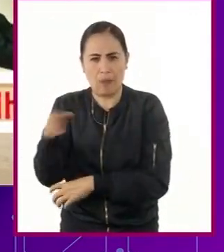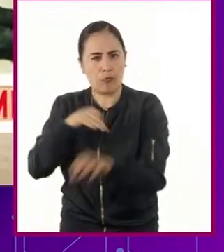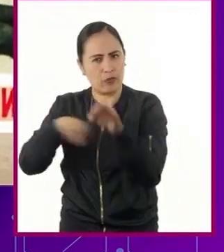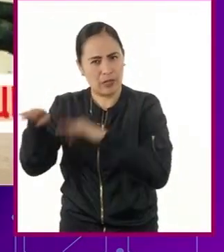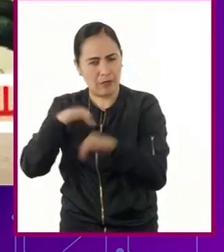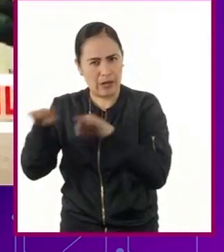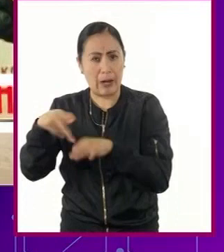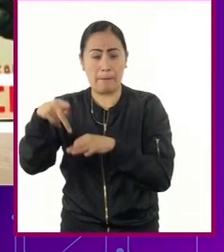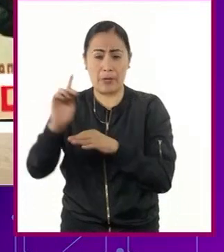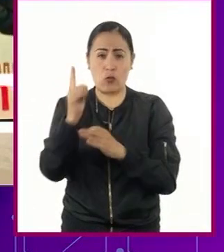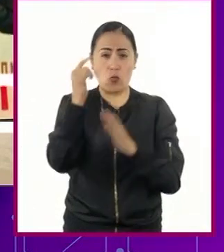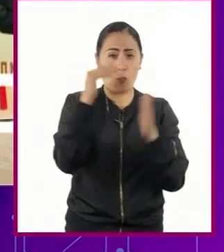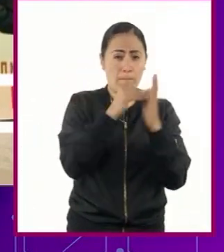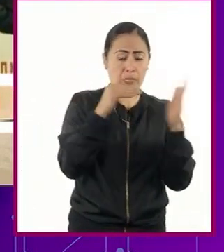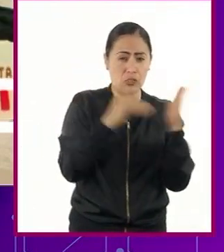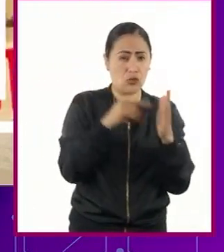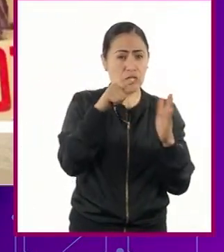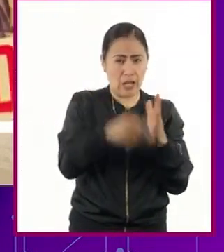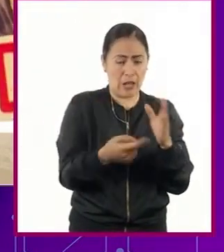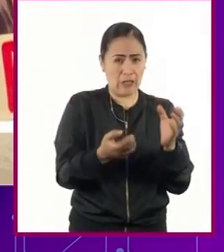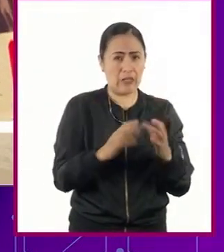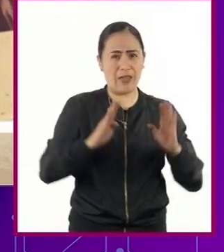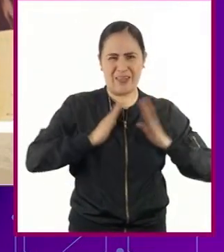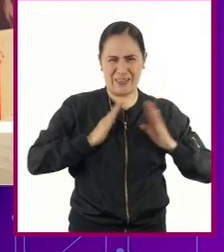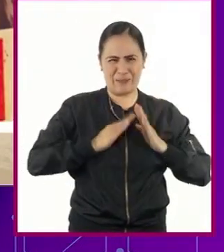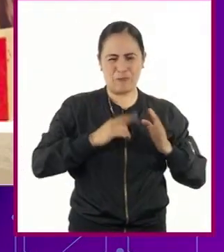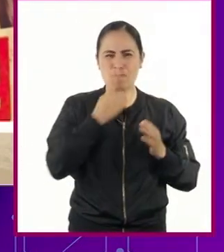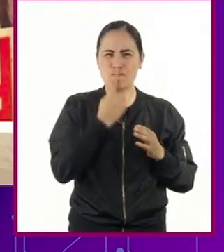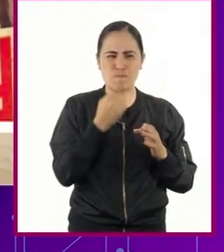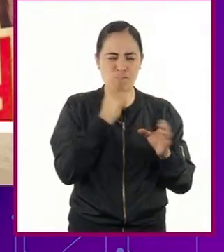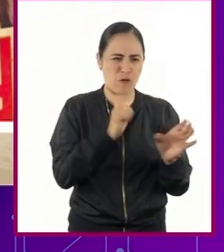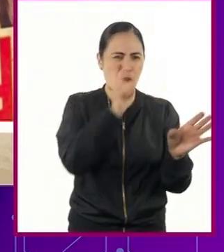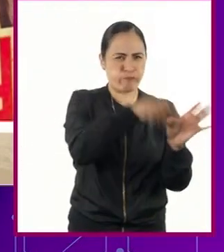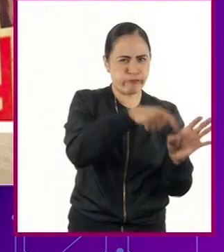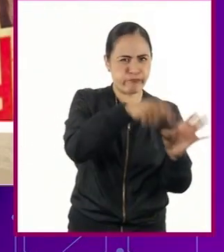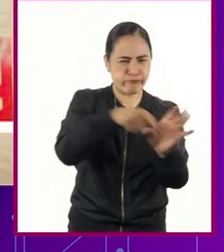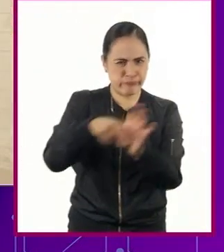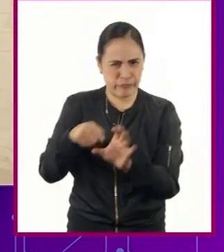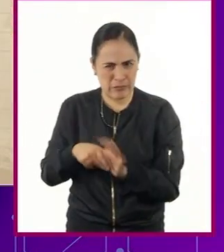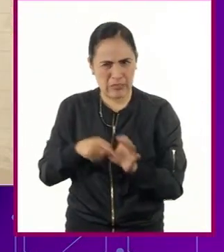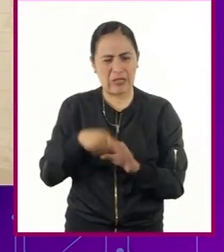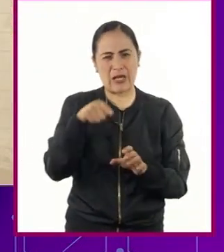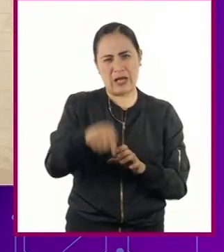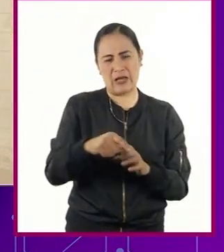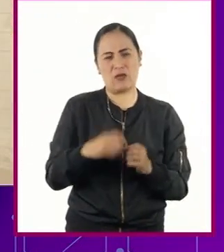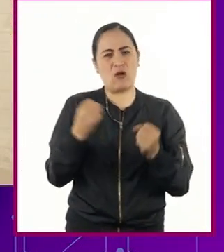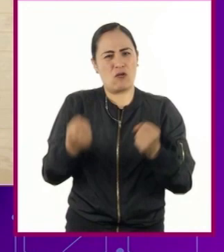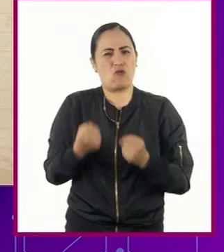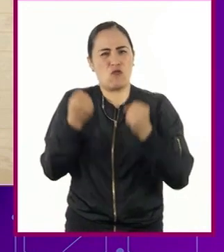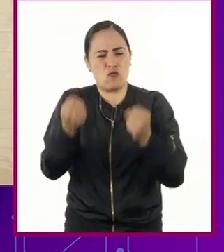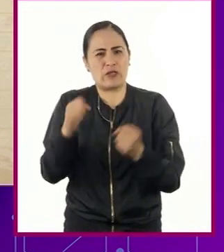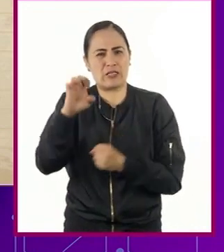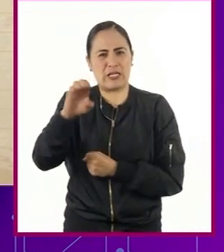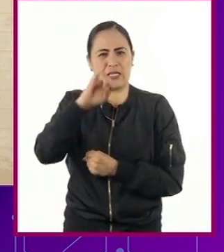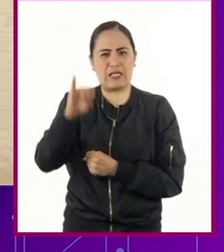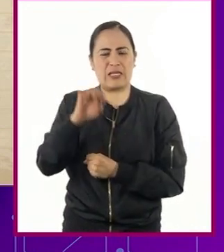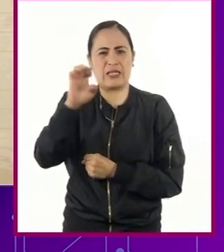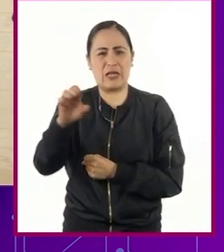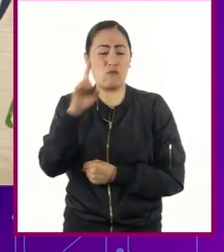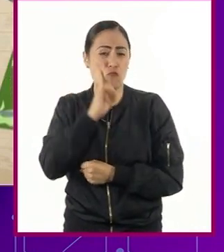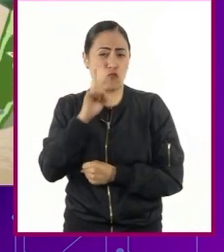se integraron a las filas del Ejército Rojo. Las mujeres entraron en combate contra las fuerzas del Eje. Algunas de ellas se convirtieron